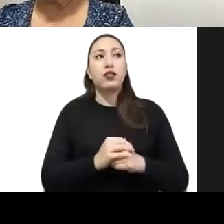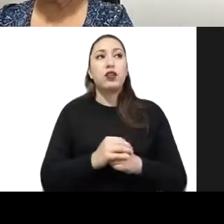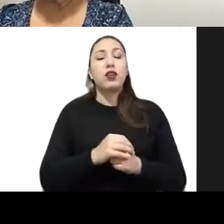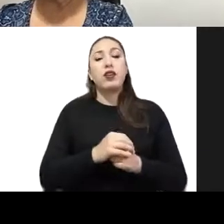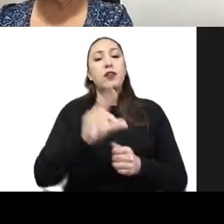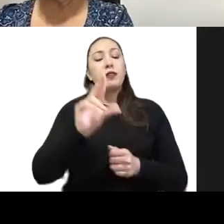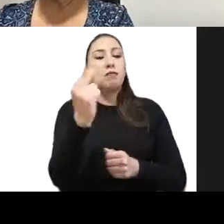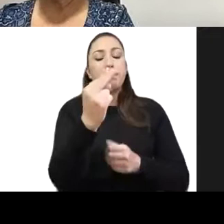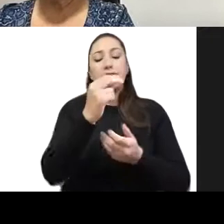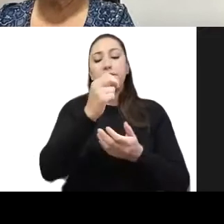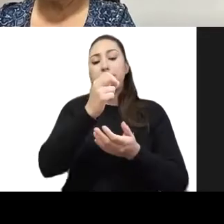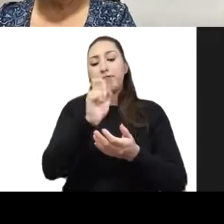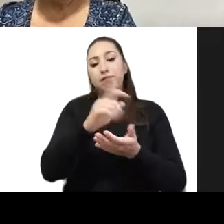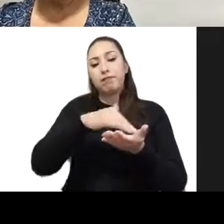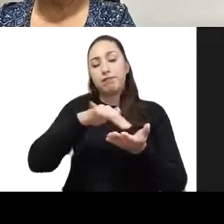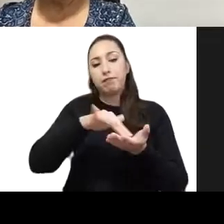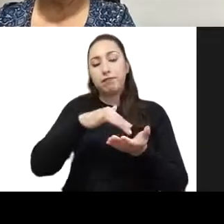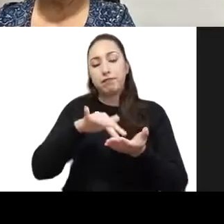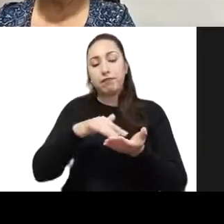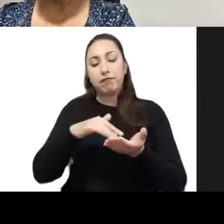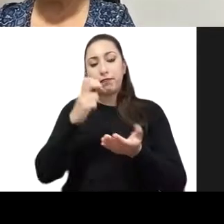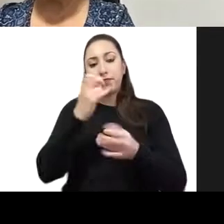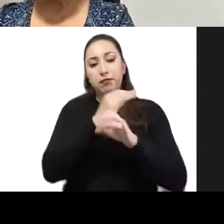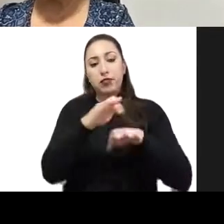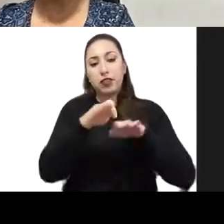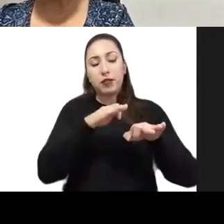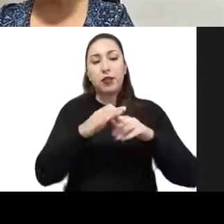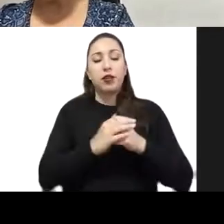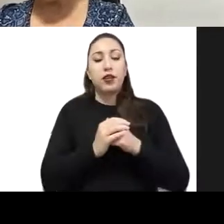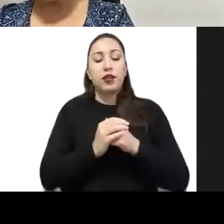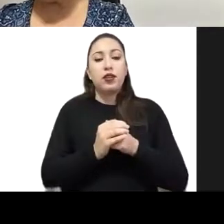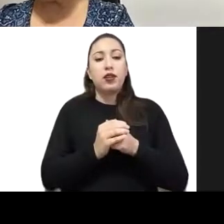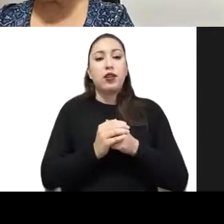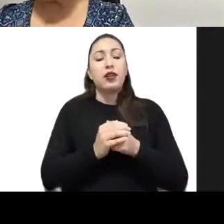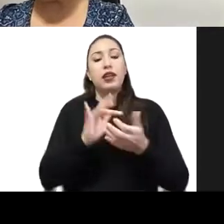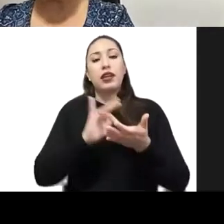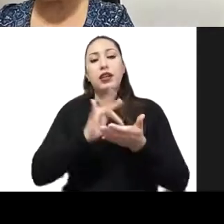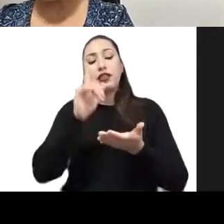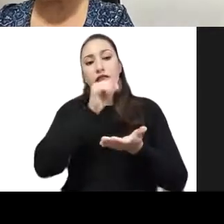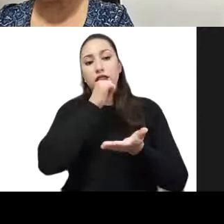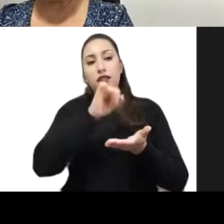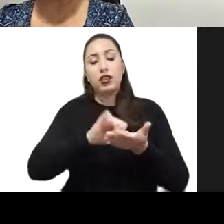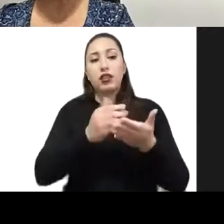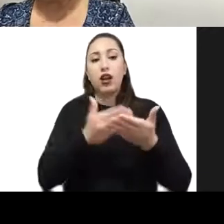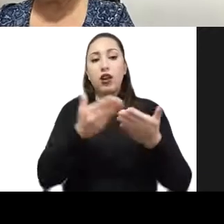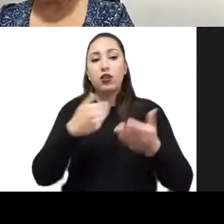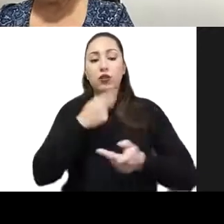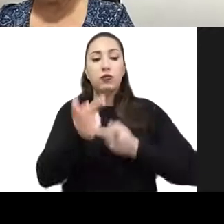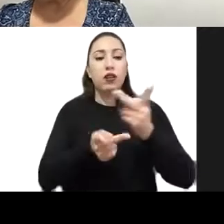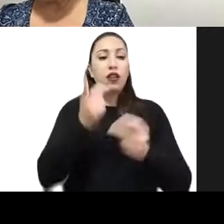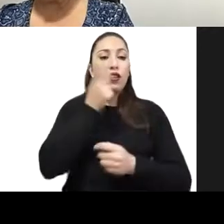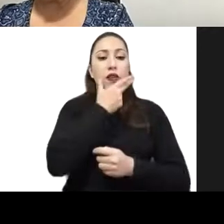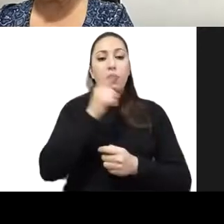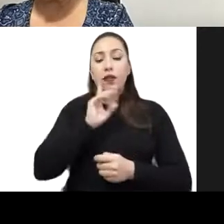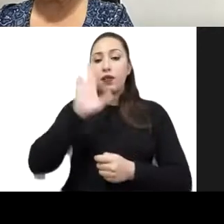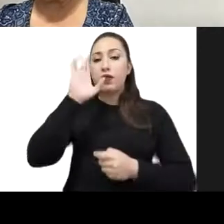lectura, diputada presidenta. Gracias, diputada. En consecuencia, se pone a discusión el informe. Las y los diputados que deseen